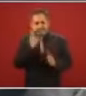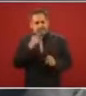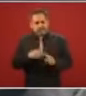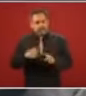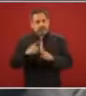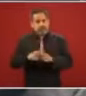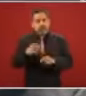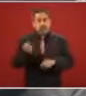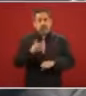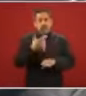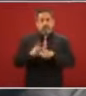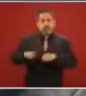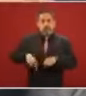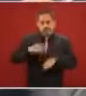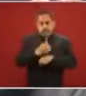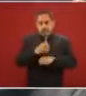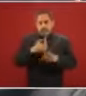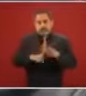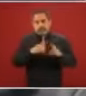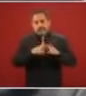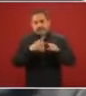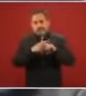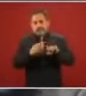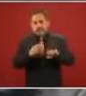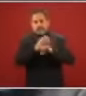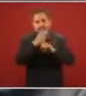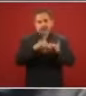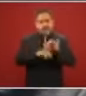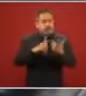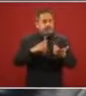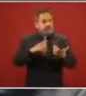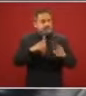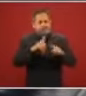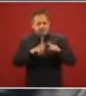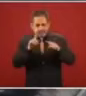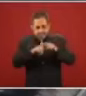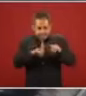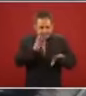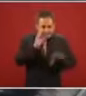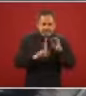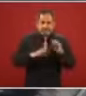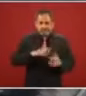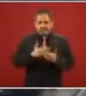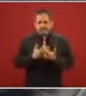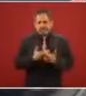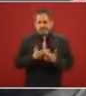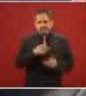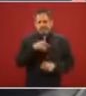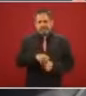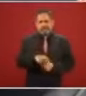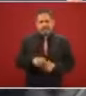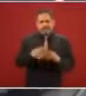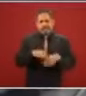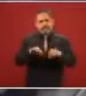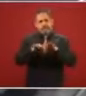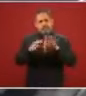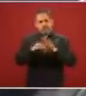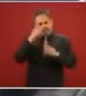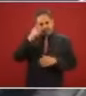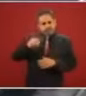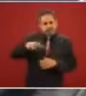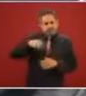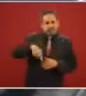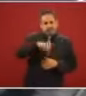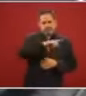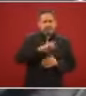de gobernación de todos los estados de la República. Entonces, sí es un fondo muy importante para los investigadores